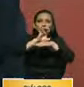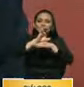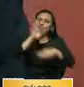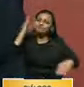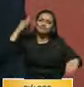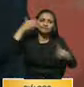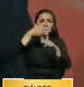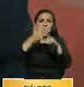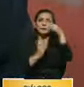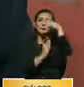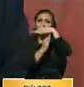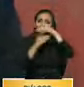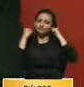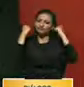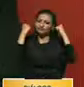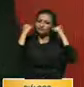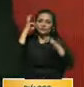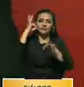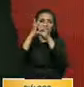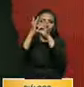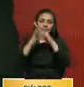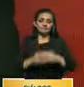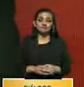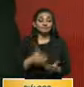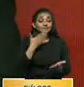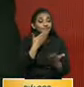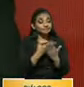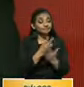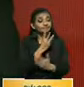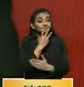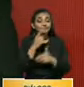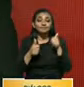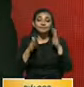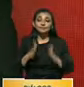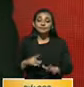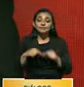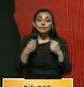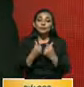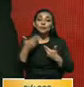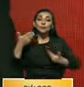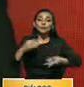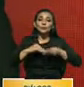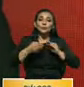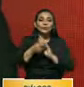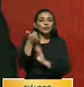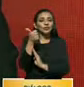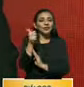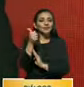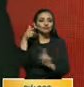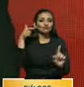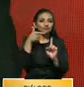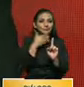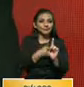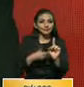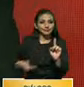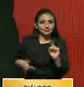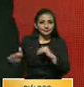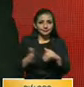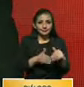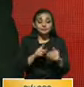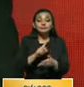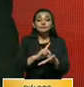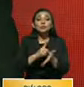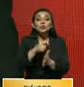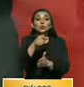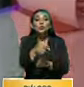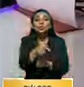Ecuador de paz. Muchas gracias a Abdalá Bucaram, candidato de Fuerza Ecuador a la presidencia de la República. El próximo minuto